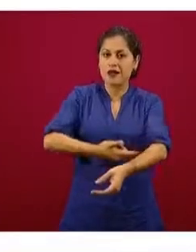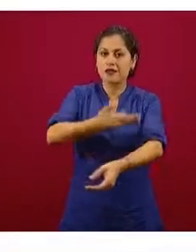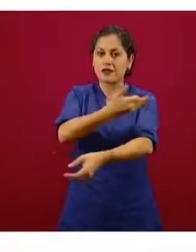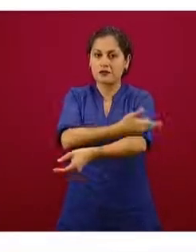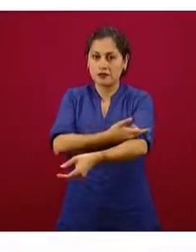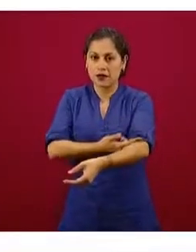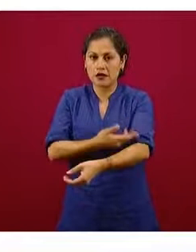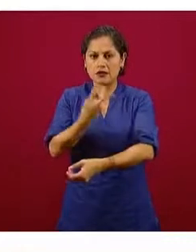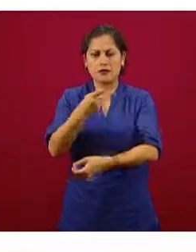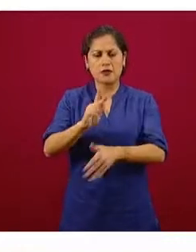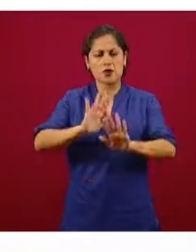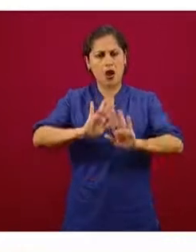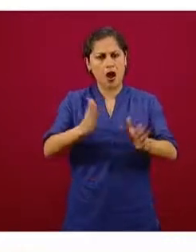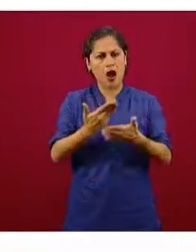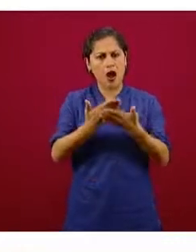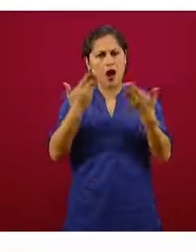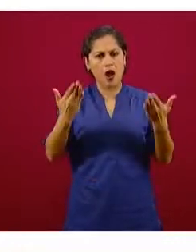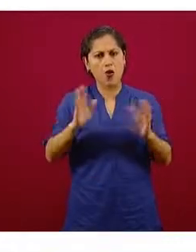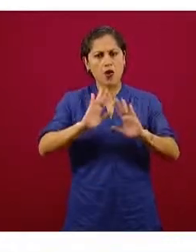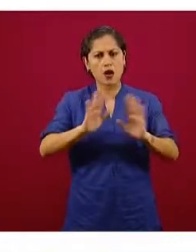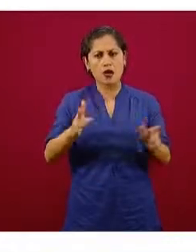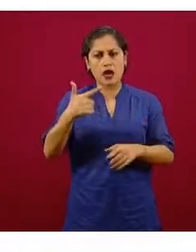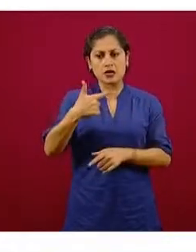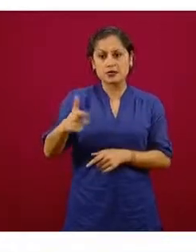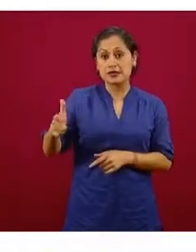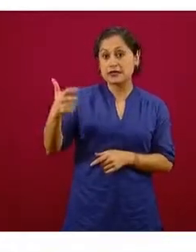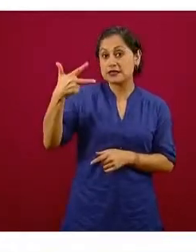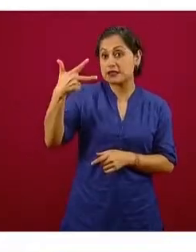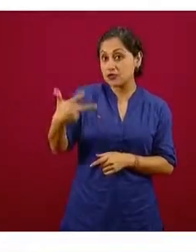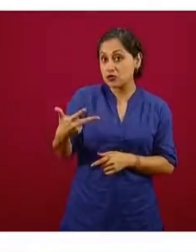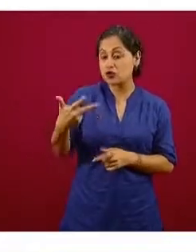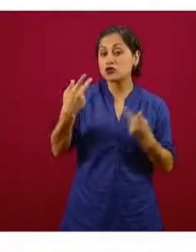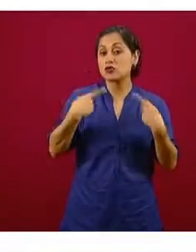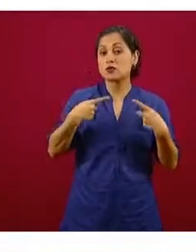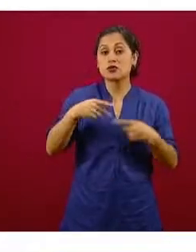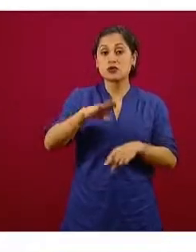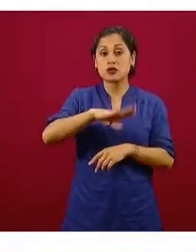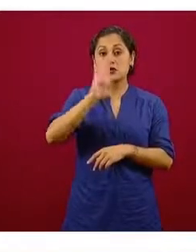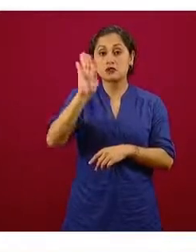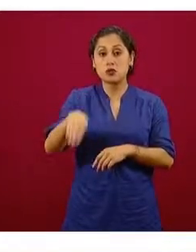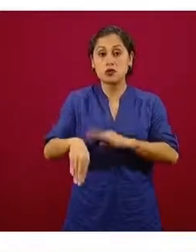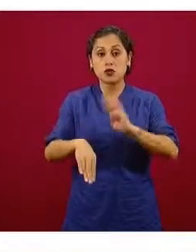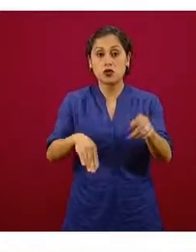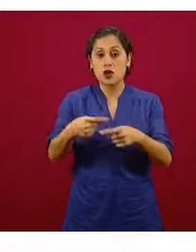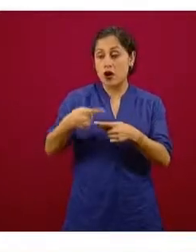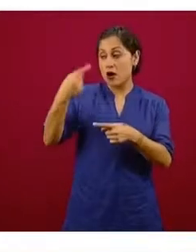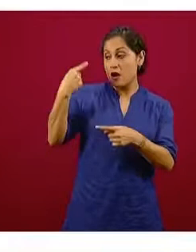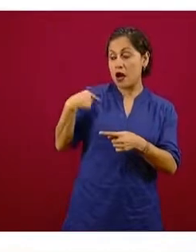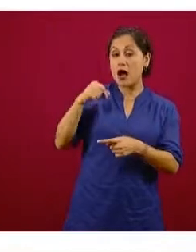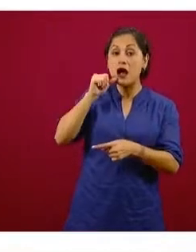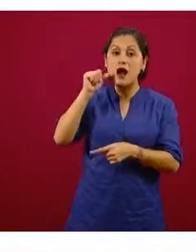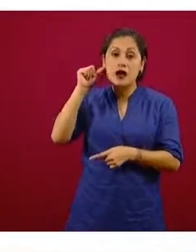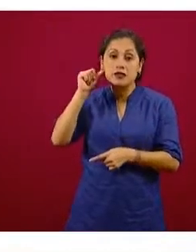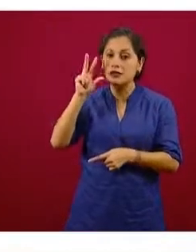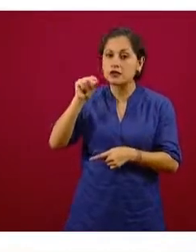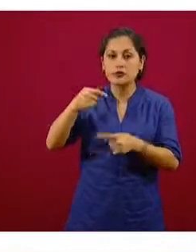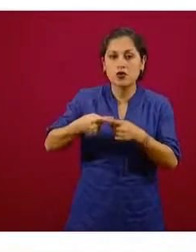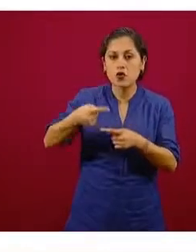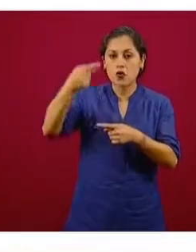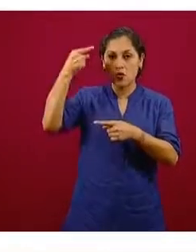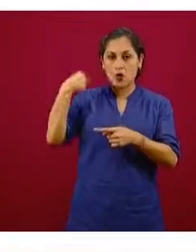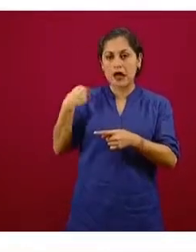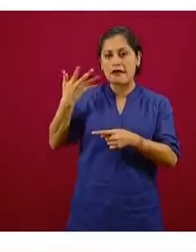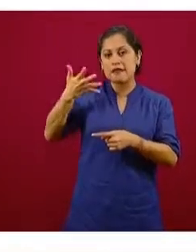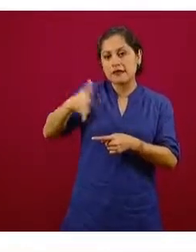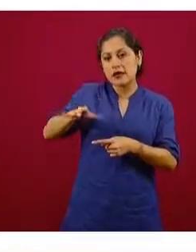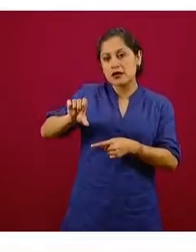estas 708 defunciones que no ocurrieron en las últimas 24 horas ocurrieron prácticamente en los últimos 10,